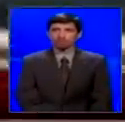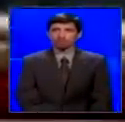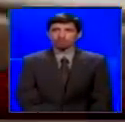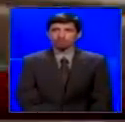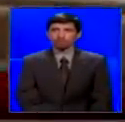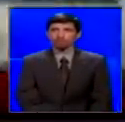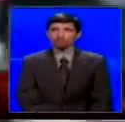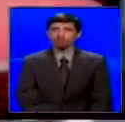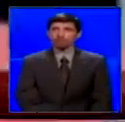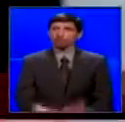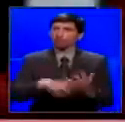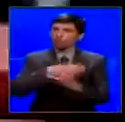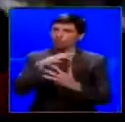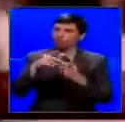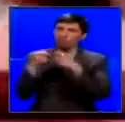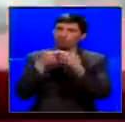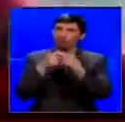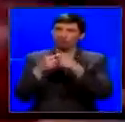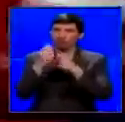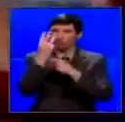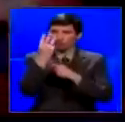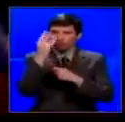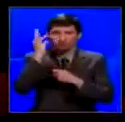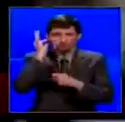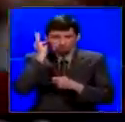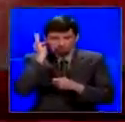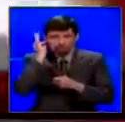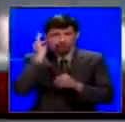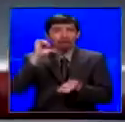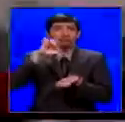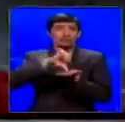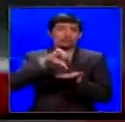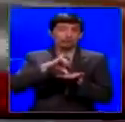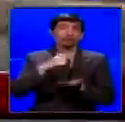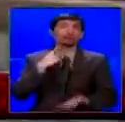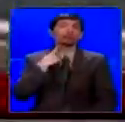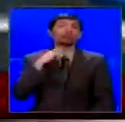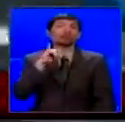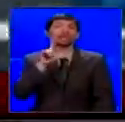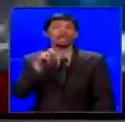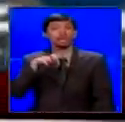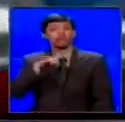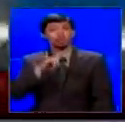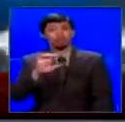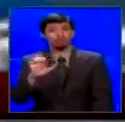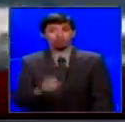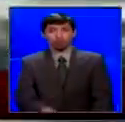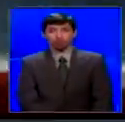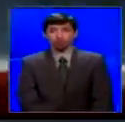Es la violenta pelea que protagonizaron tres mujeres en pleno centro de Quilpué.